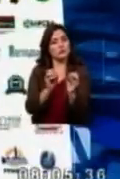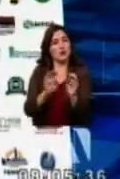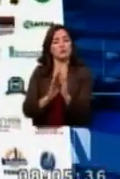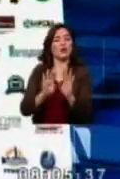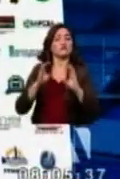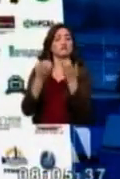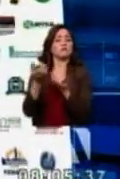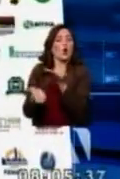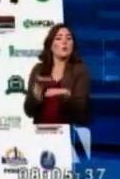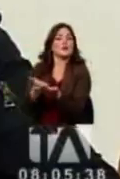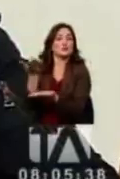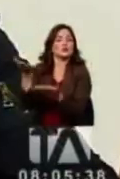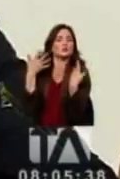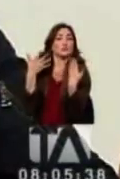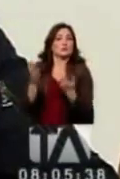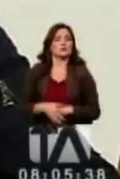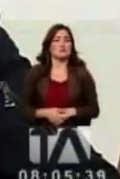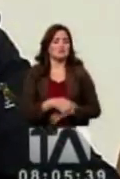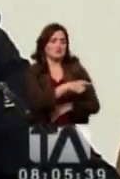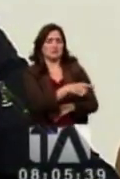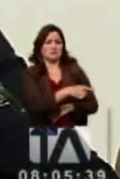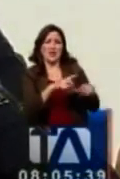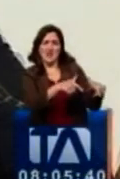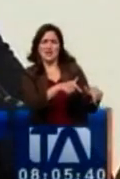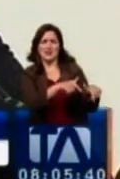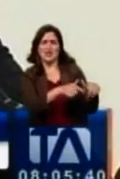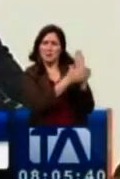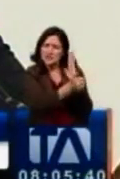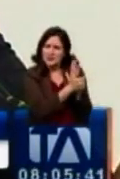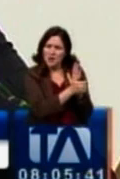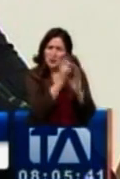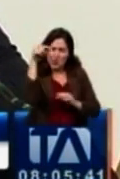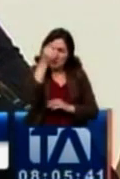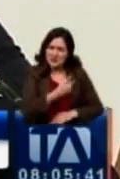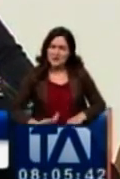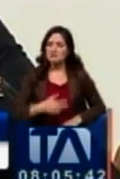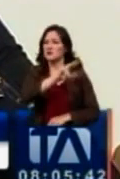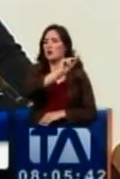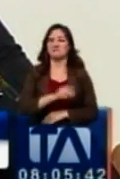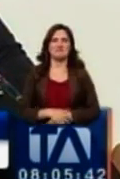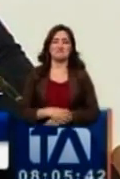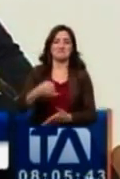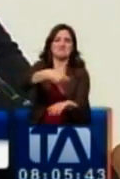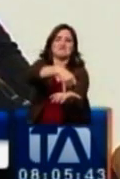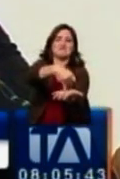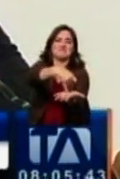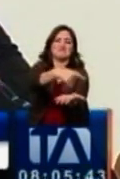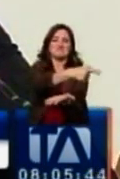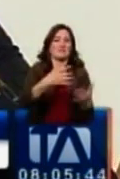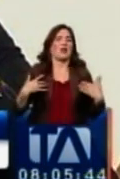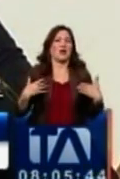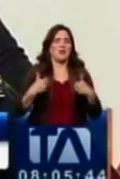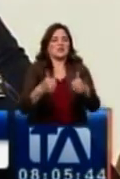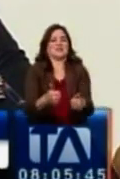Guayaquil, que él sí aceptó. No está preparado para gobernar porque ni siquiera tiene la valentía